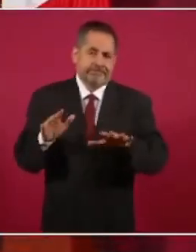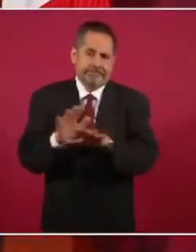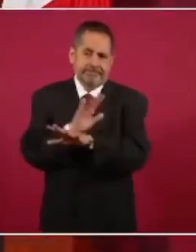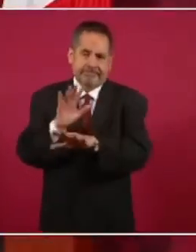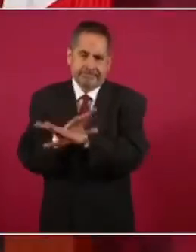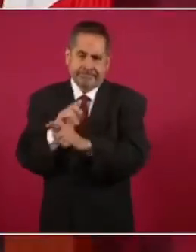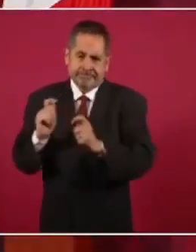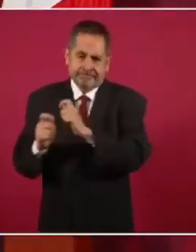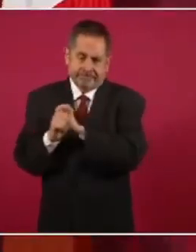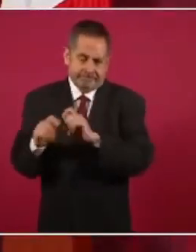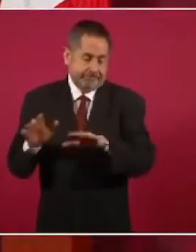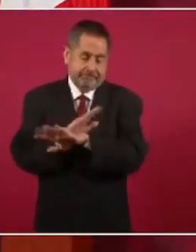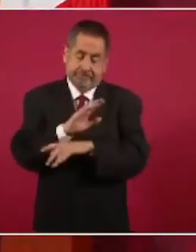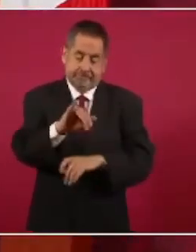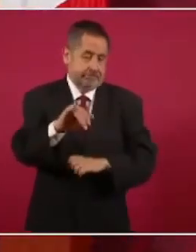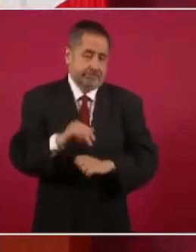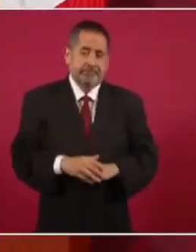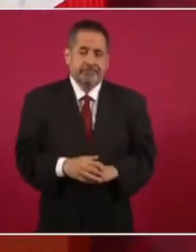que